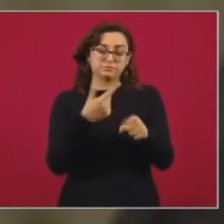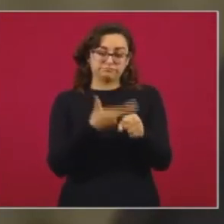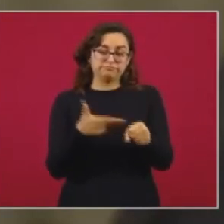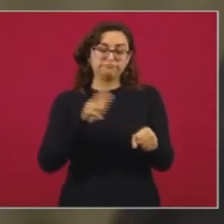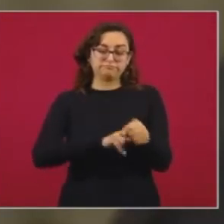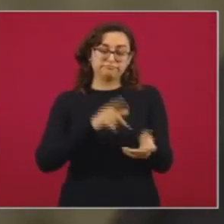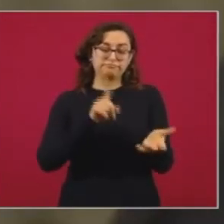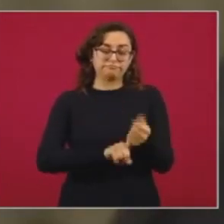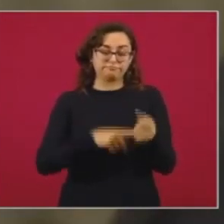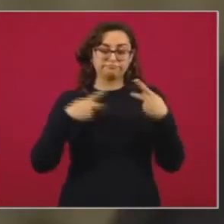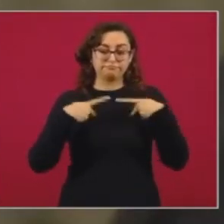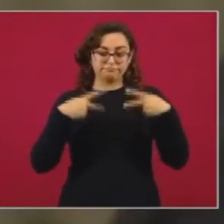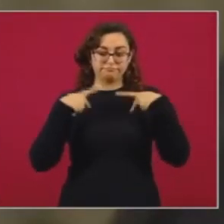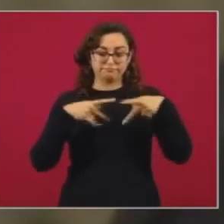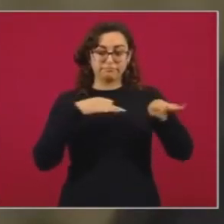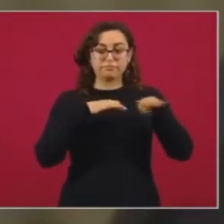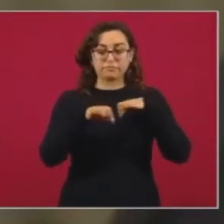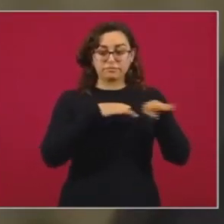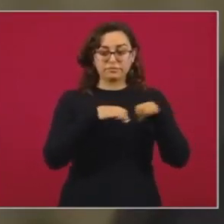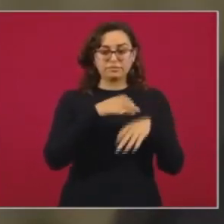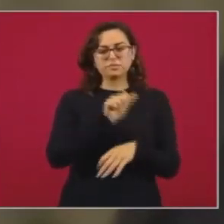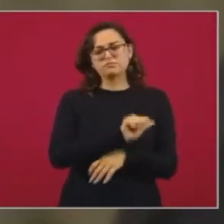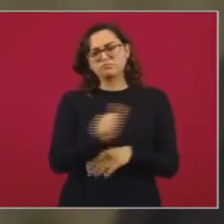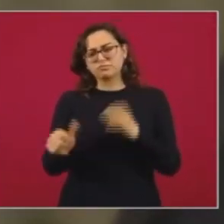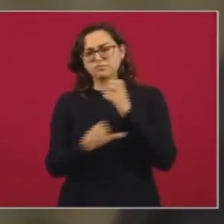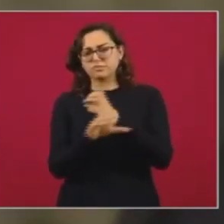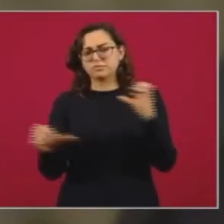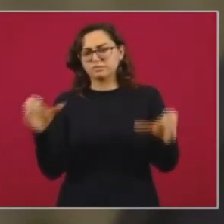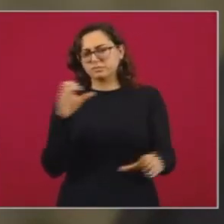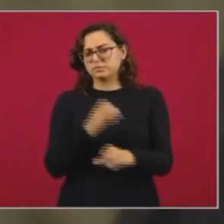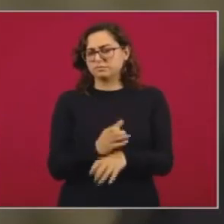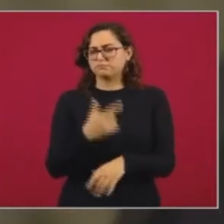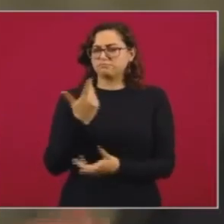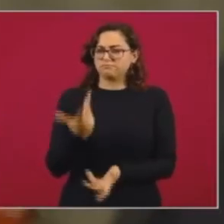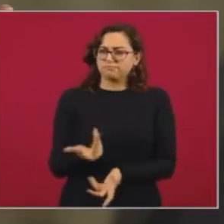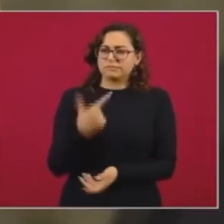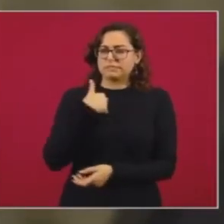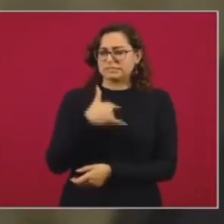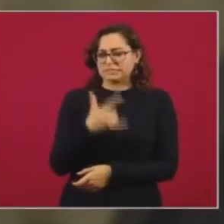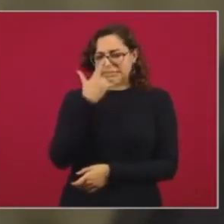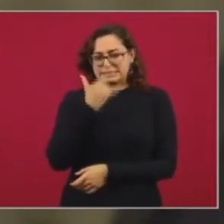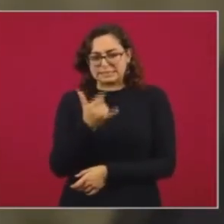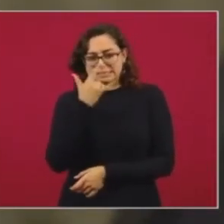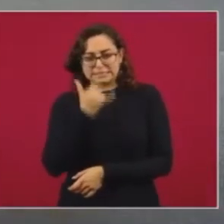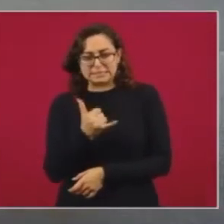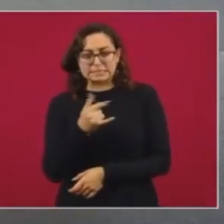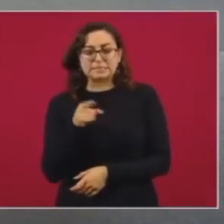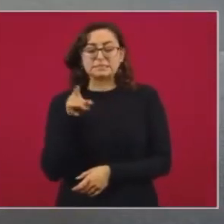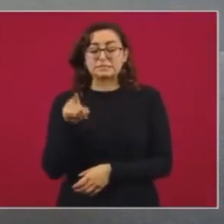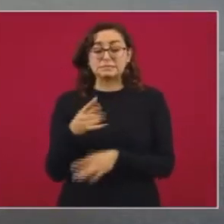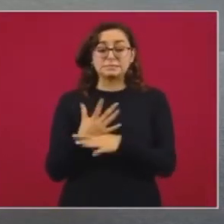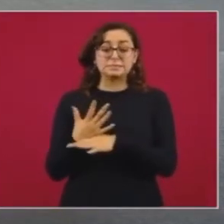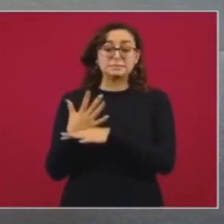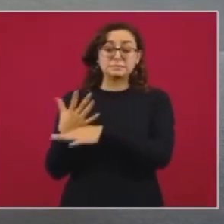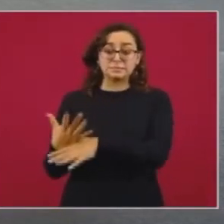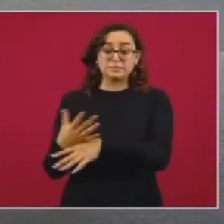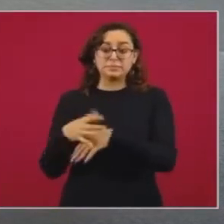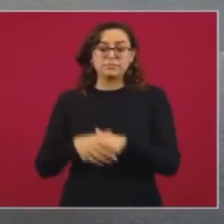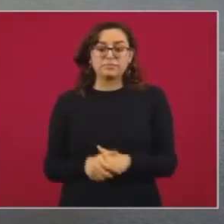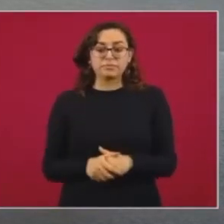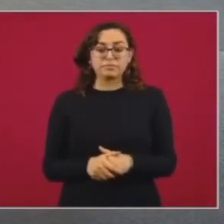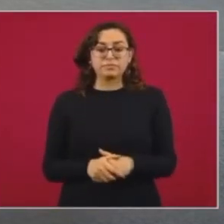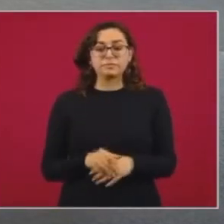salud. Otra cosa que comentó y que me llama mucho la atención es de que comentó que con los contenedores que tiene